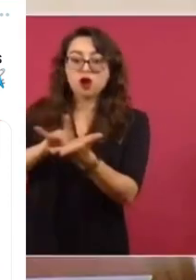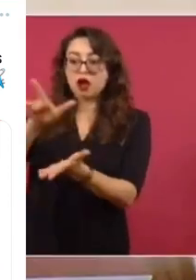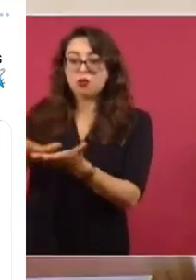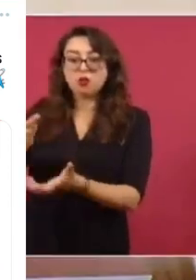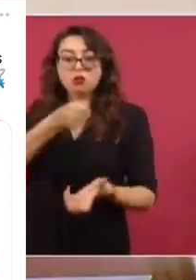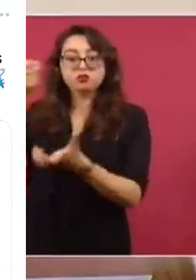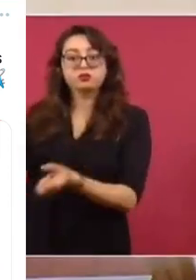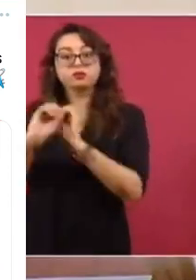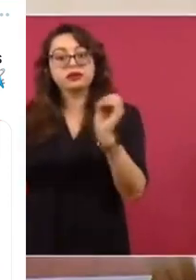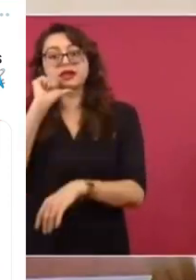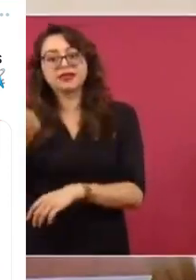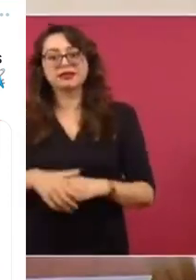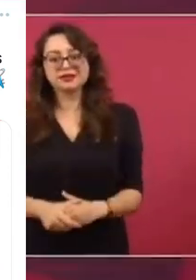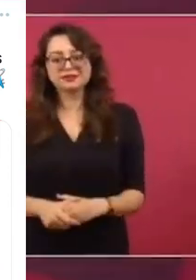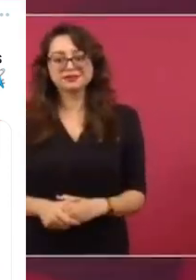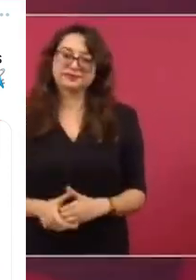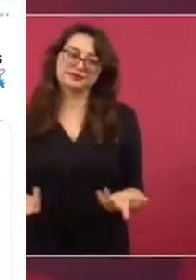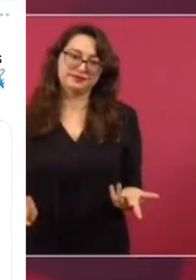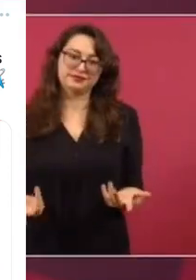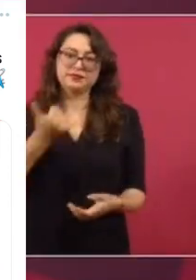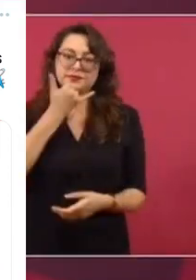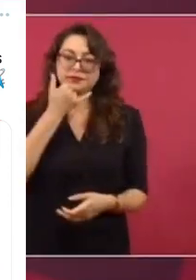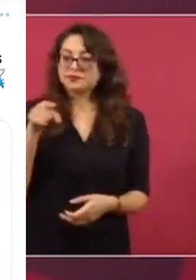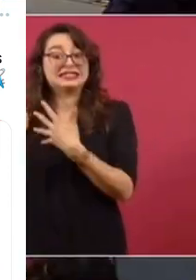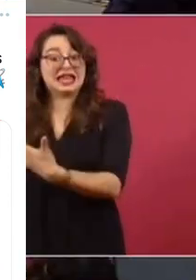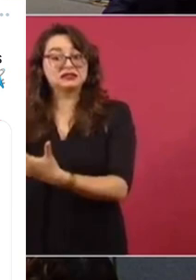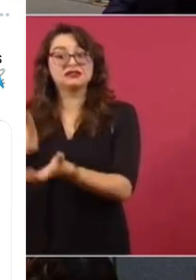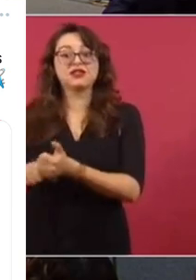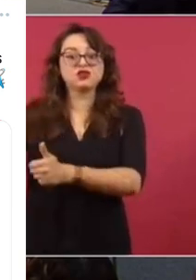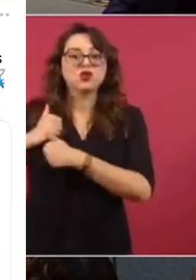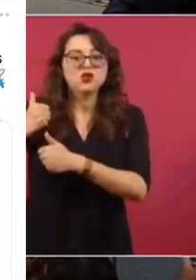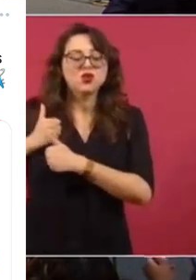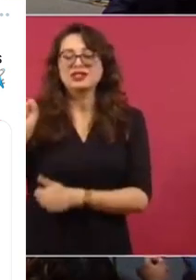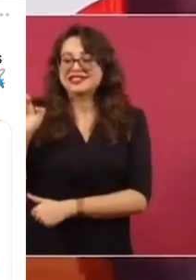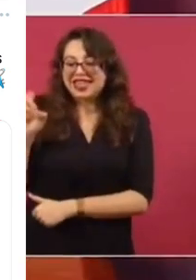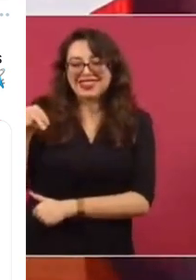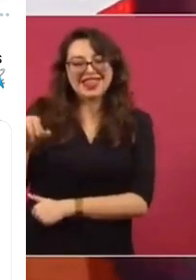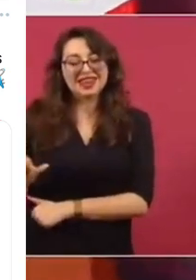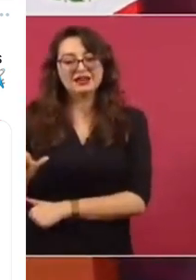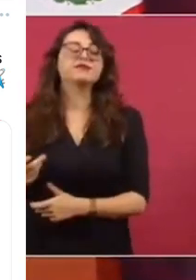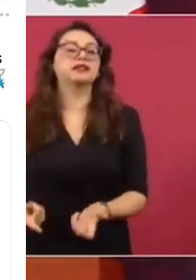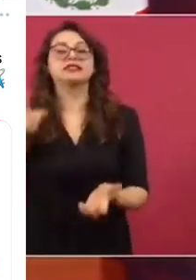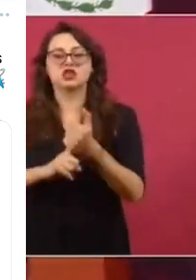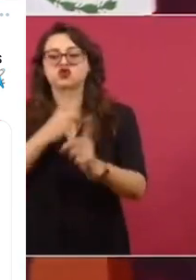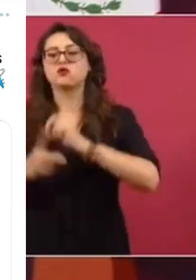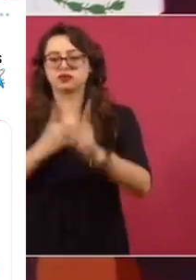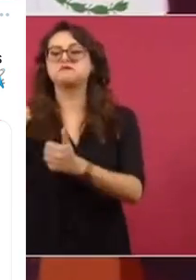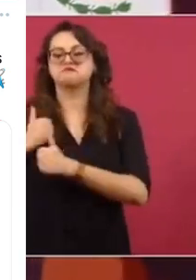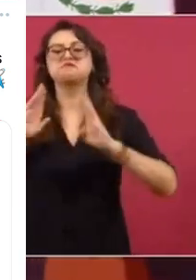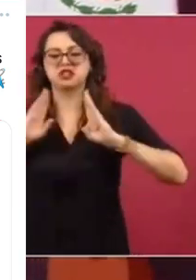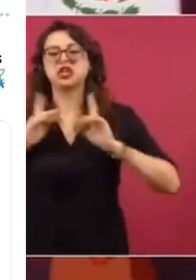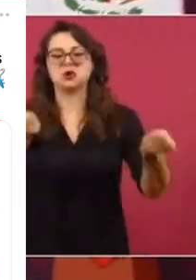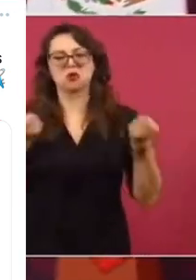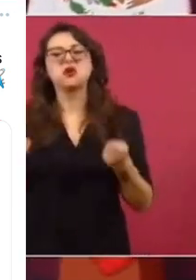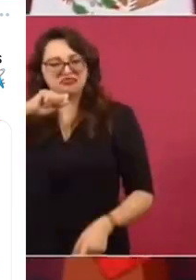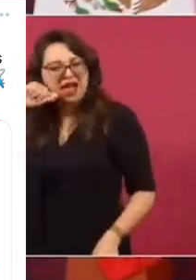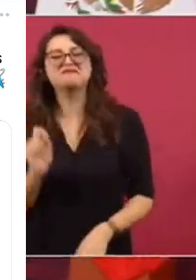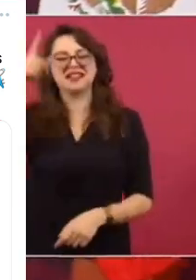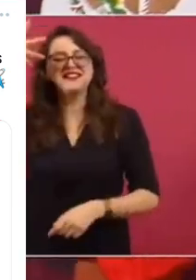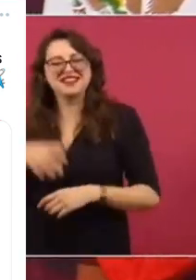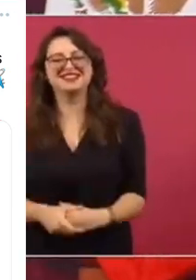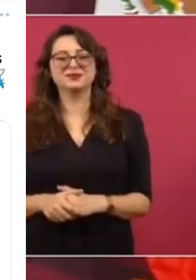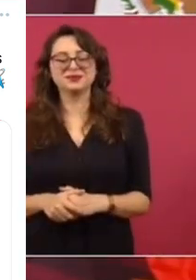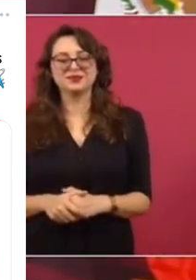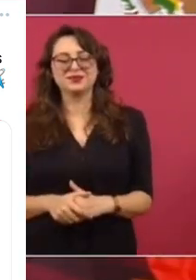10 competidoras, 6 pertenecen a la Secretaría de la Defensa. O sea que también estamos militarizando el deporte. Así no AMLO. Así no